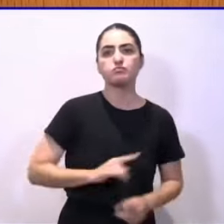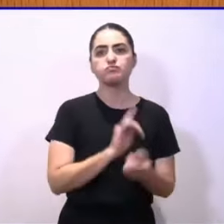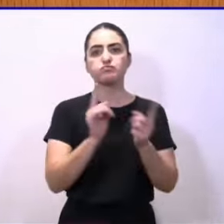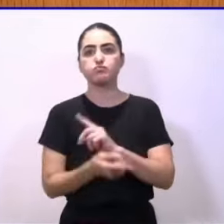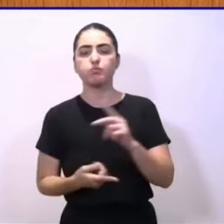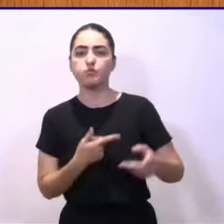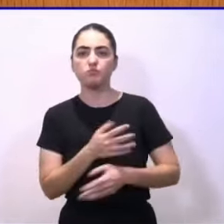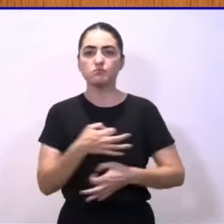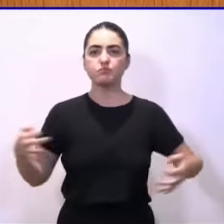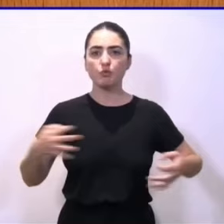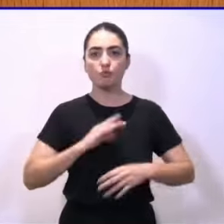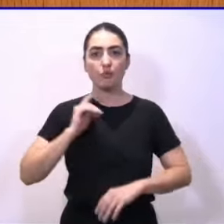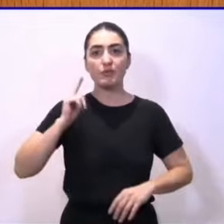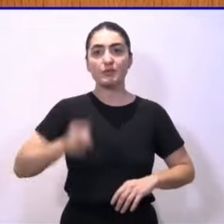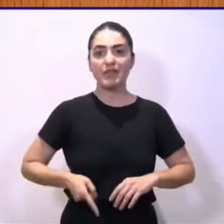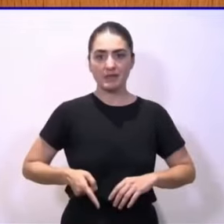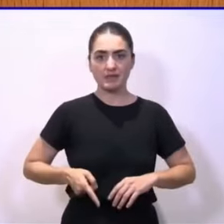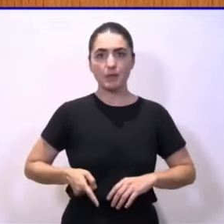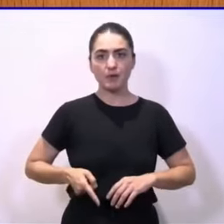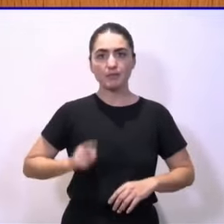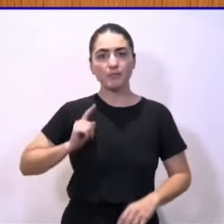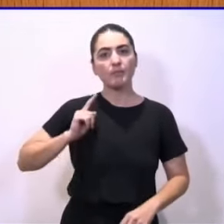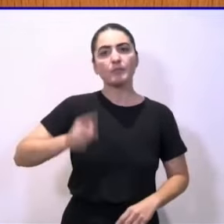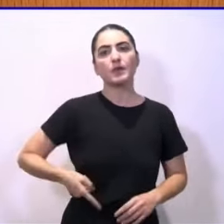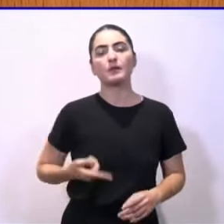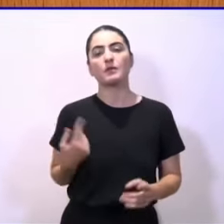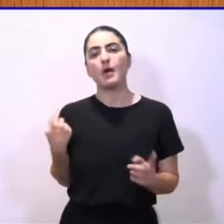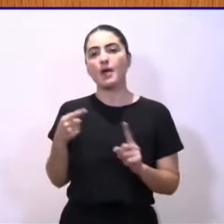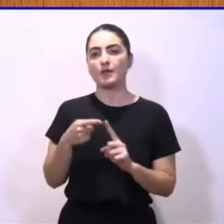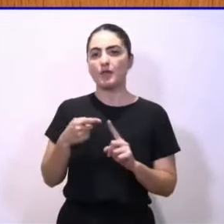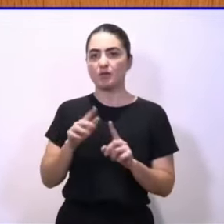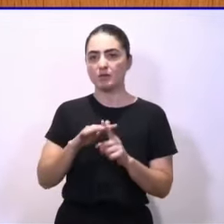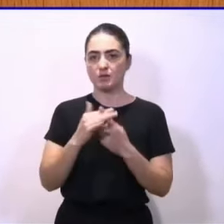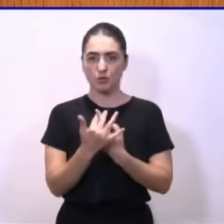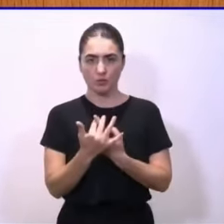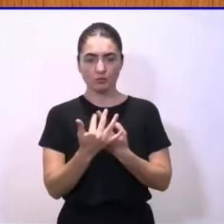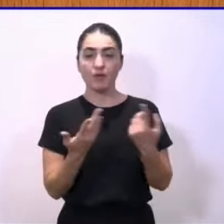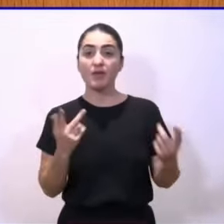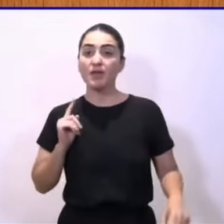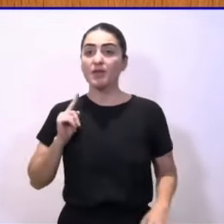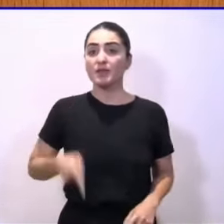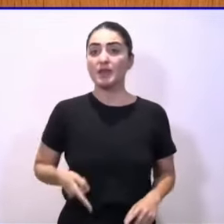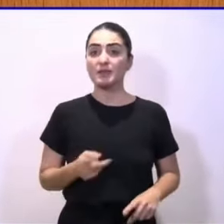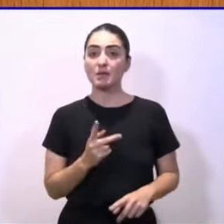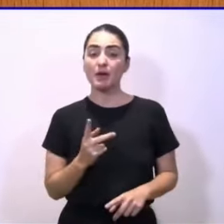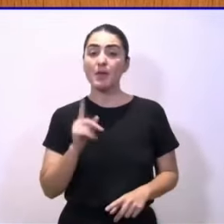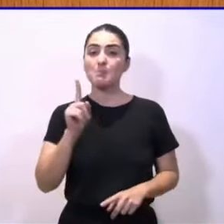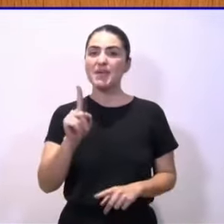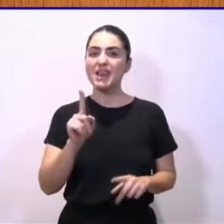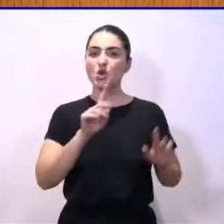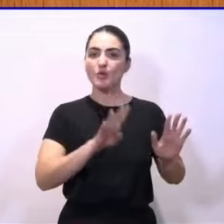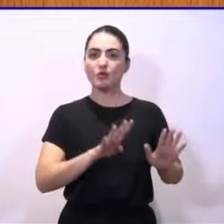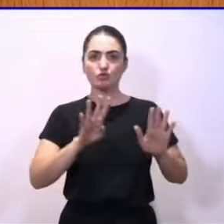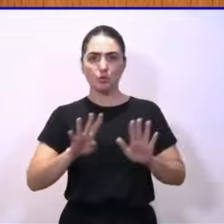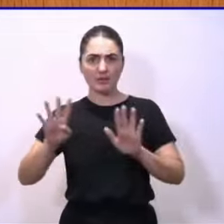la directiva que hace referencia a esta situación. Directiva, por cierto, del año